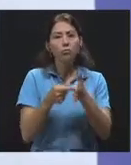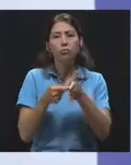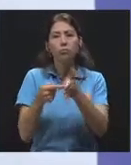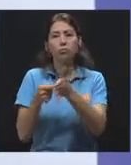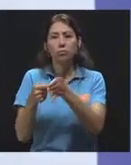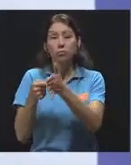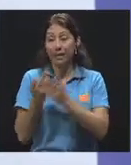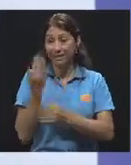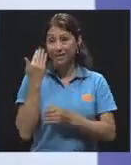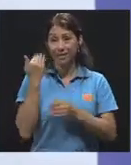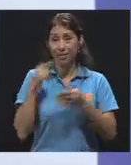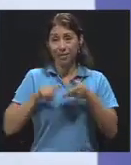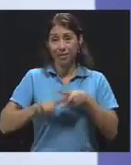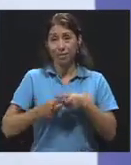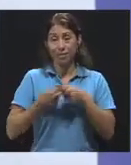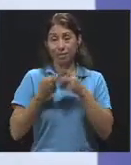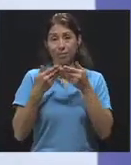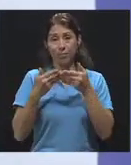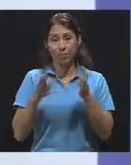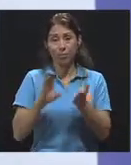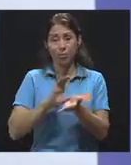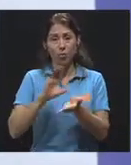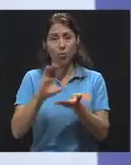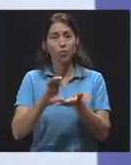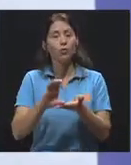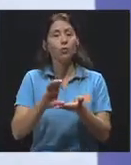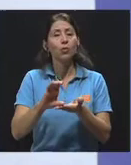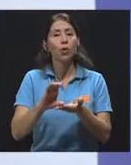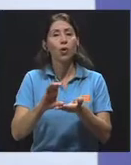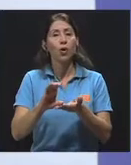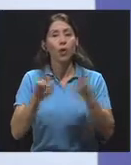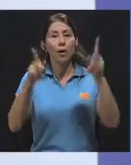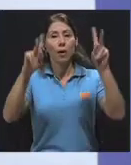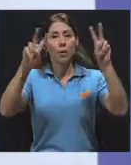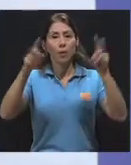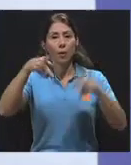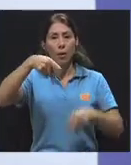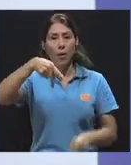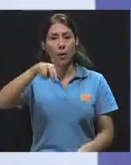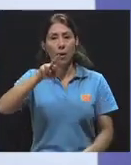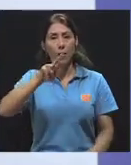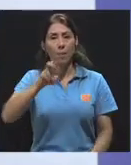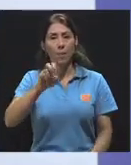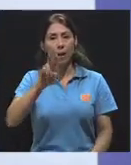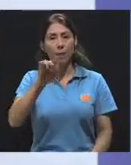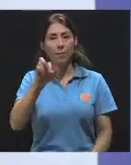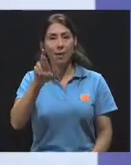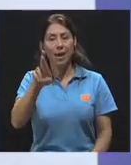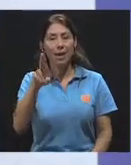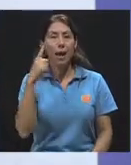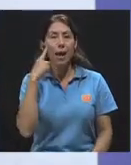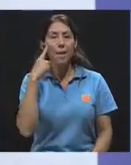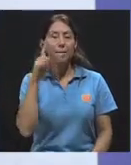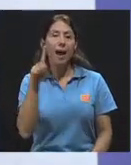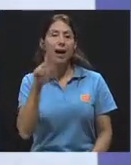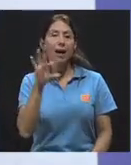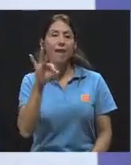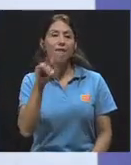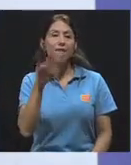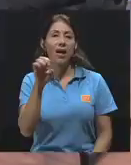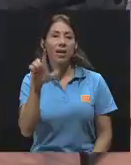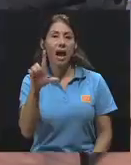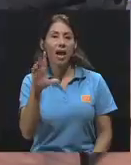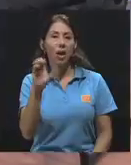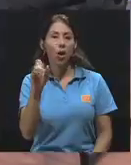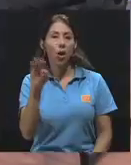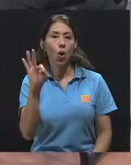mercado, ¿no? Claro. Digamos, recientemente abrimos un curso de Premiere para Final Cuteros, ¿verdad? Porque